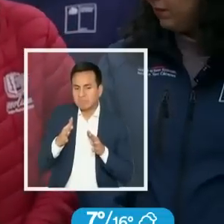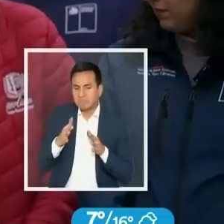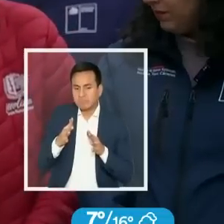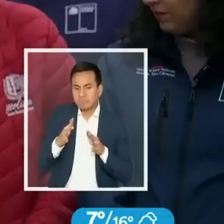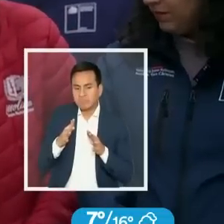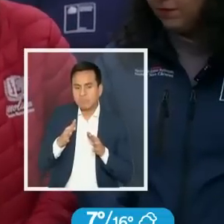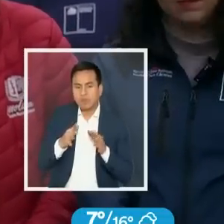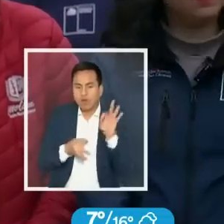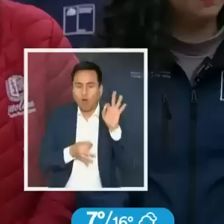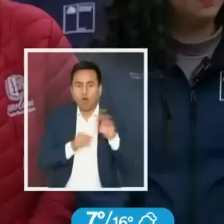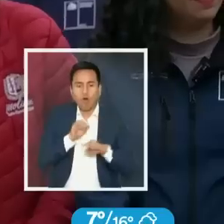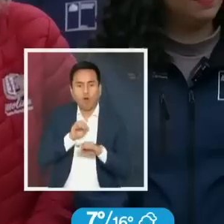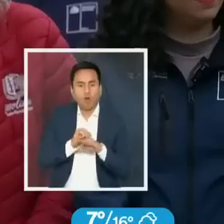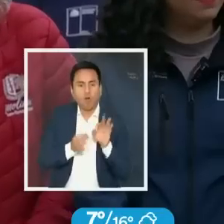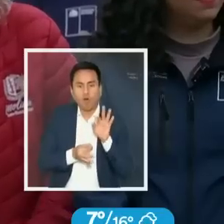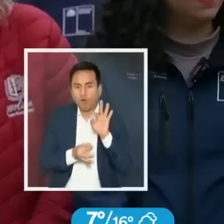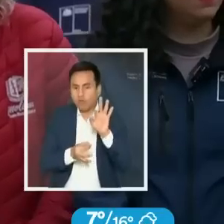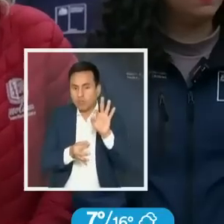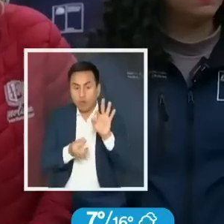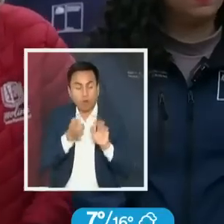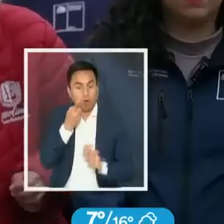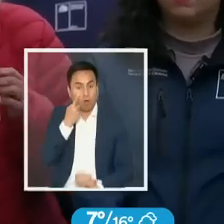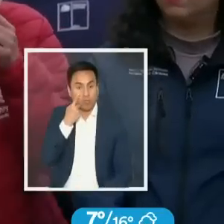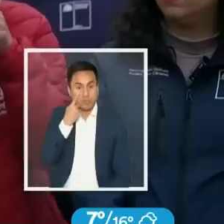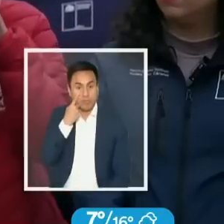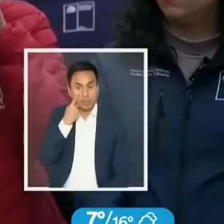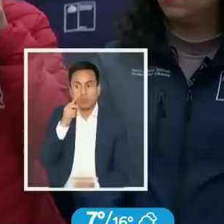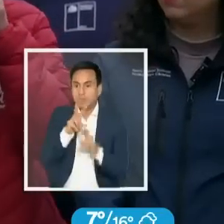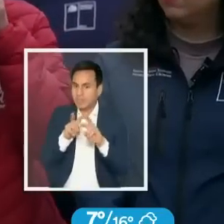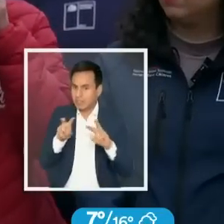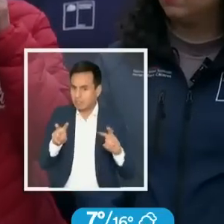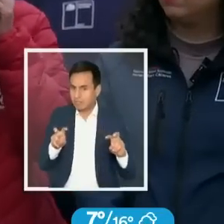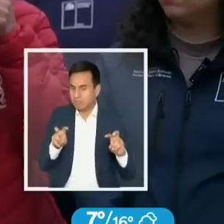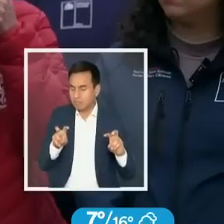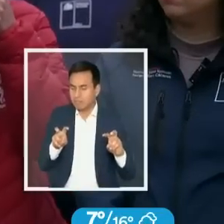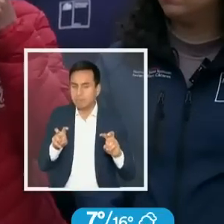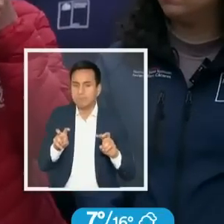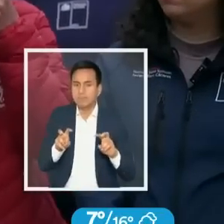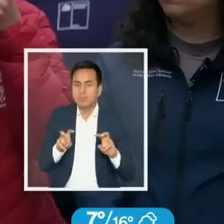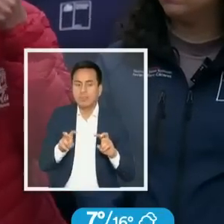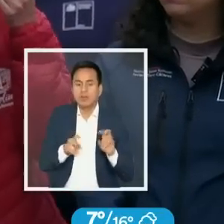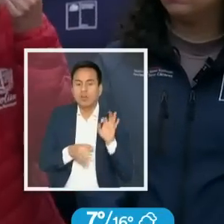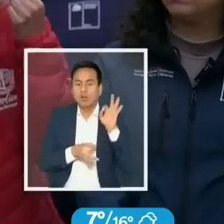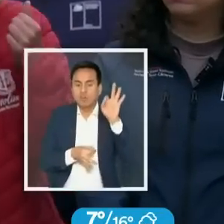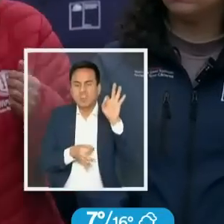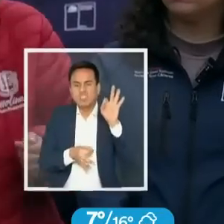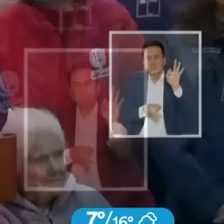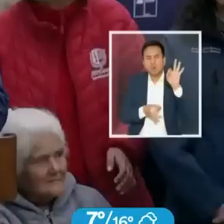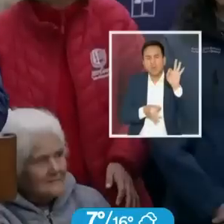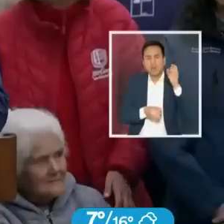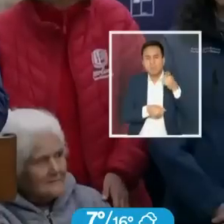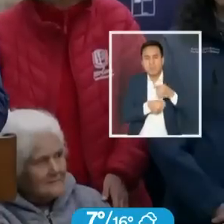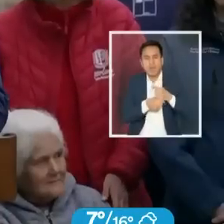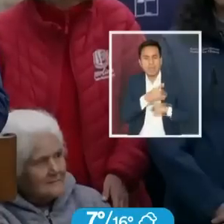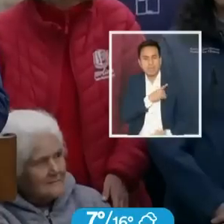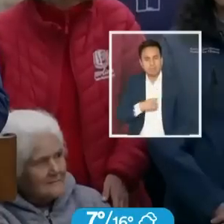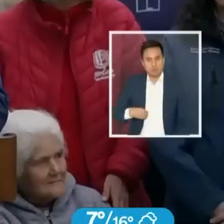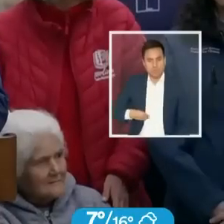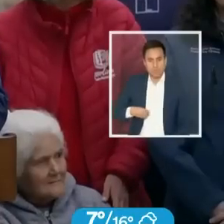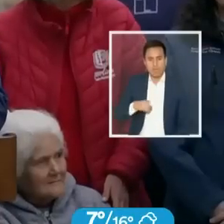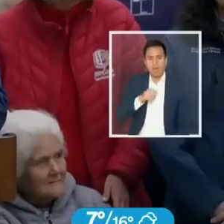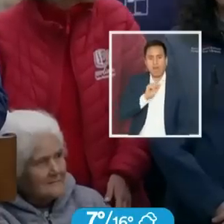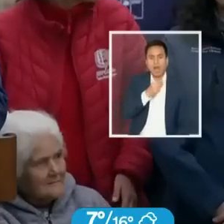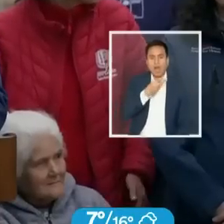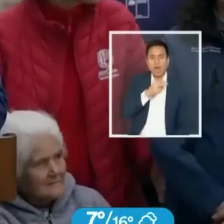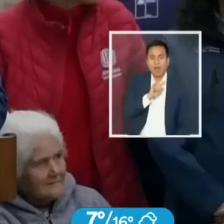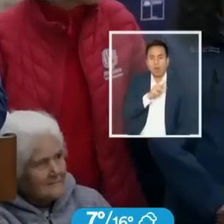un oficio, el conocimiento que había una investigación. Un oficio que envía la diputada Giovanna